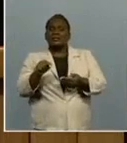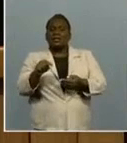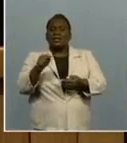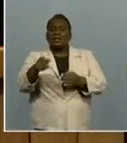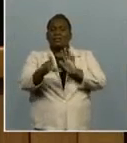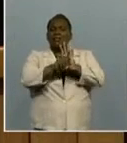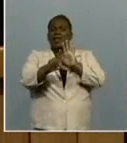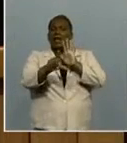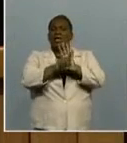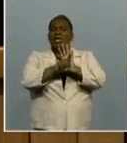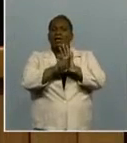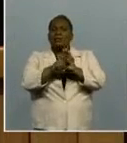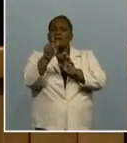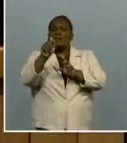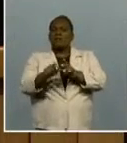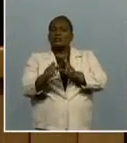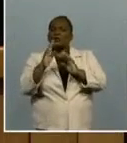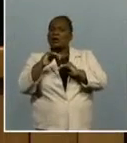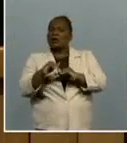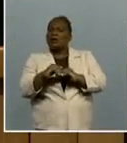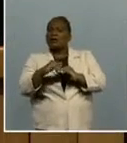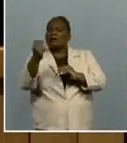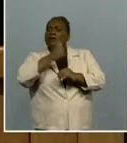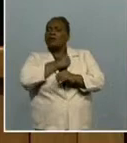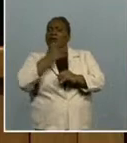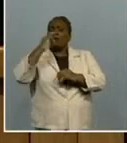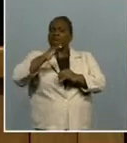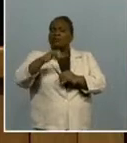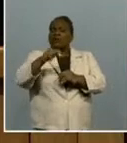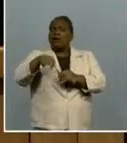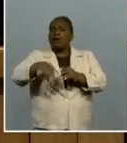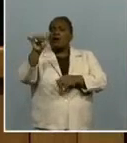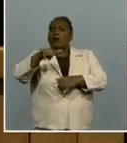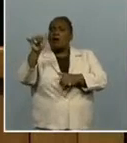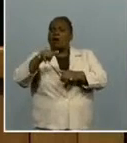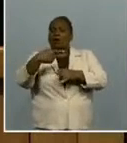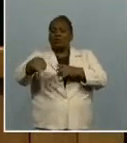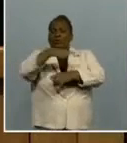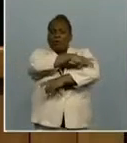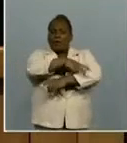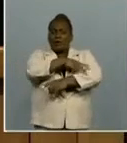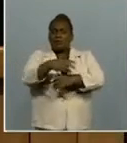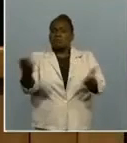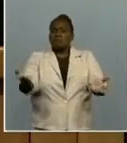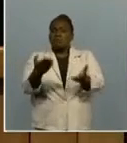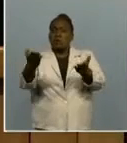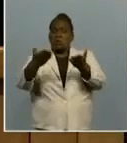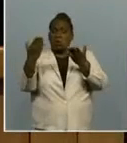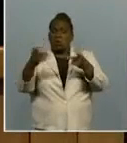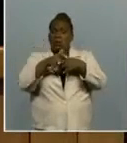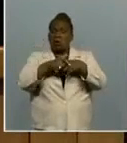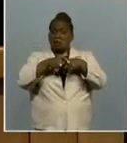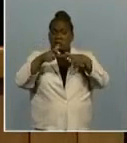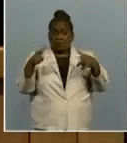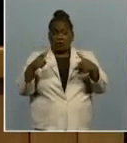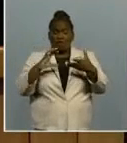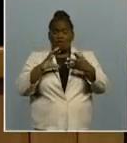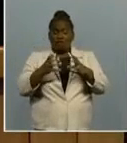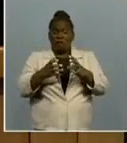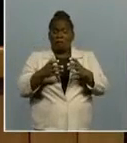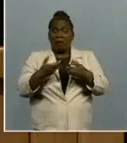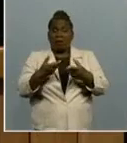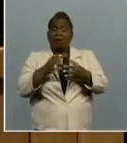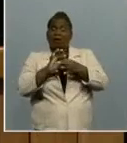migratoria impulsó transformaciones en el sector agropecuario promovió sin prejuicios en la ampliación de las formas de gestión